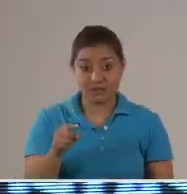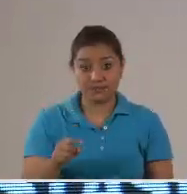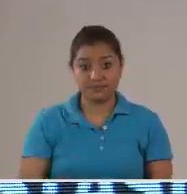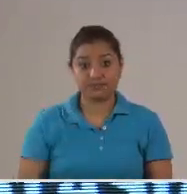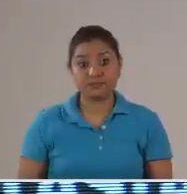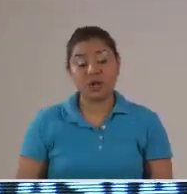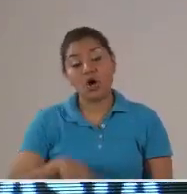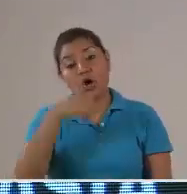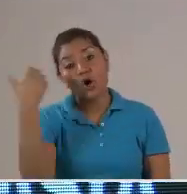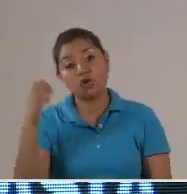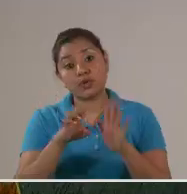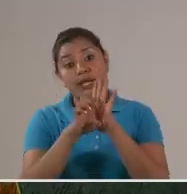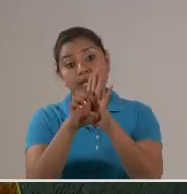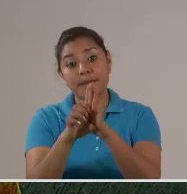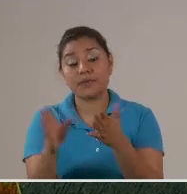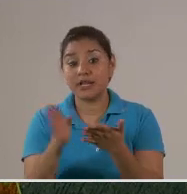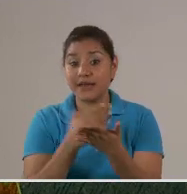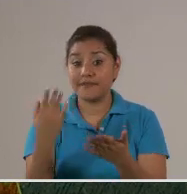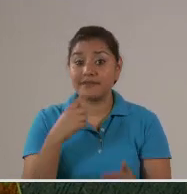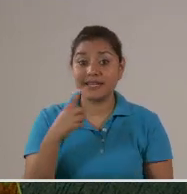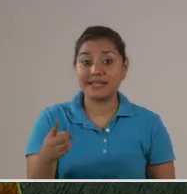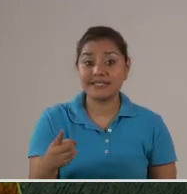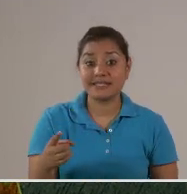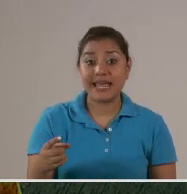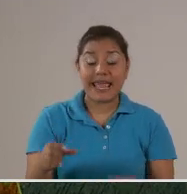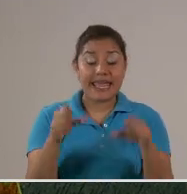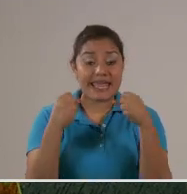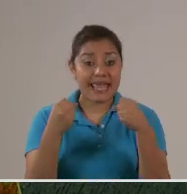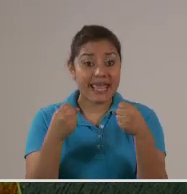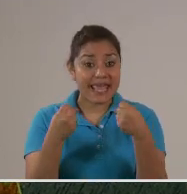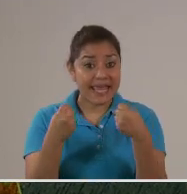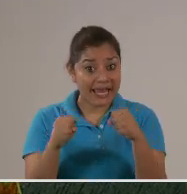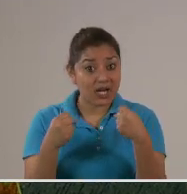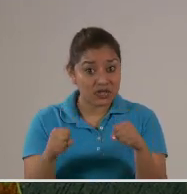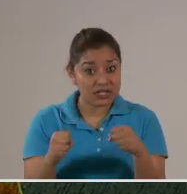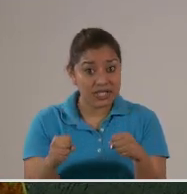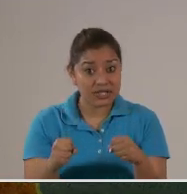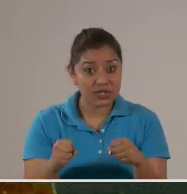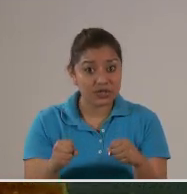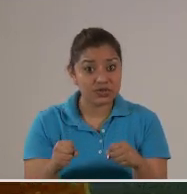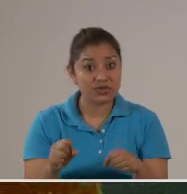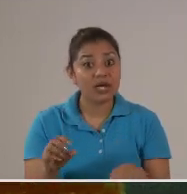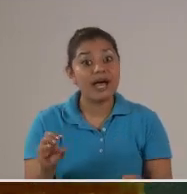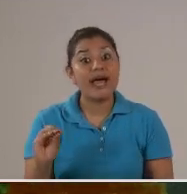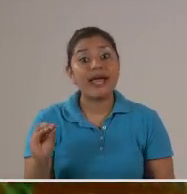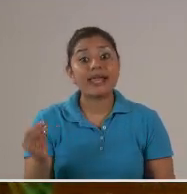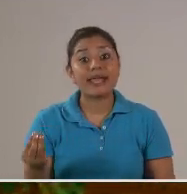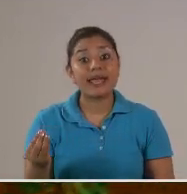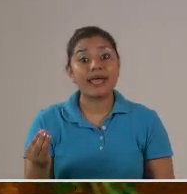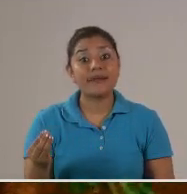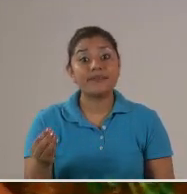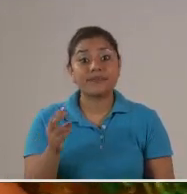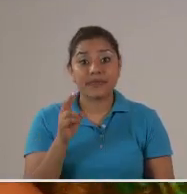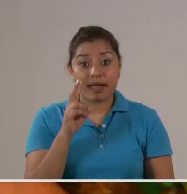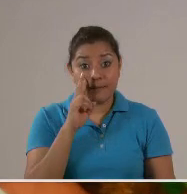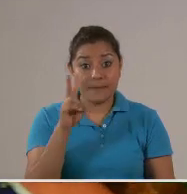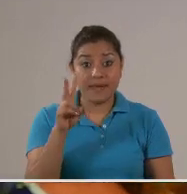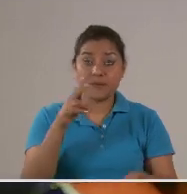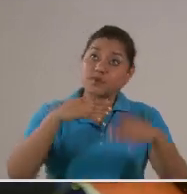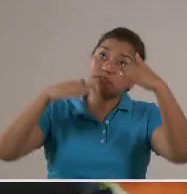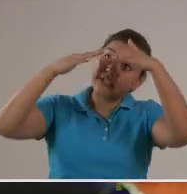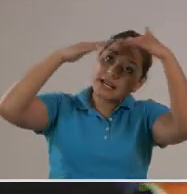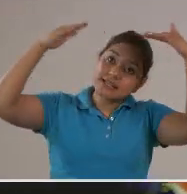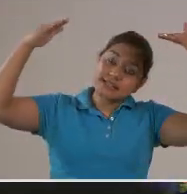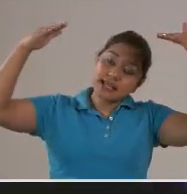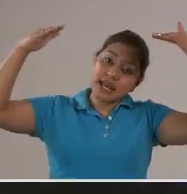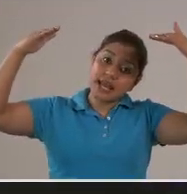que el libro de los hechos nos relata La Ascensión del señor al cielo y toda esa